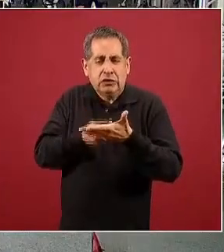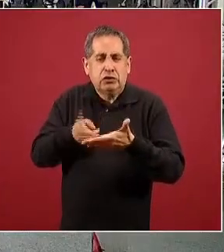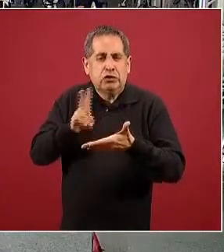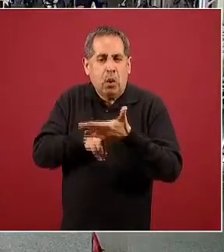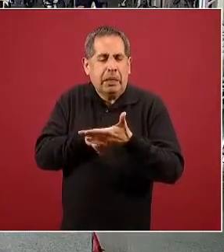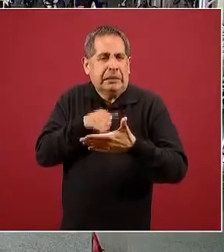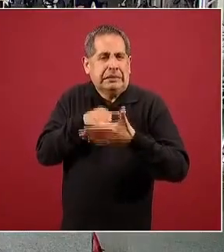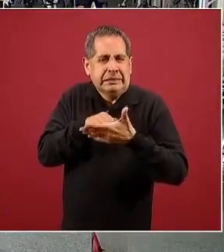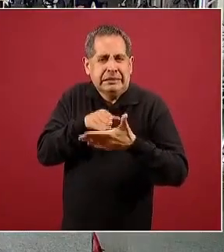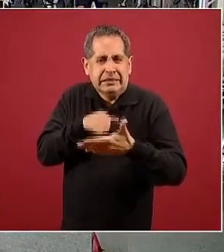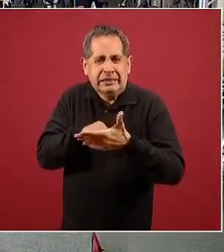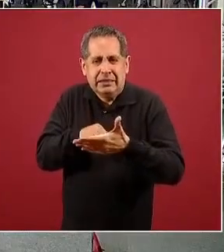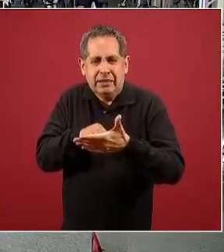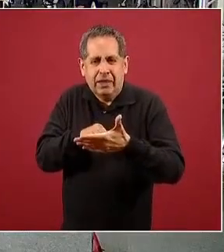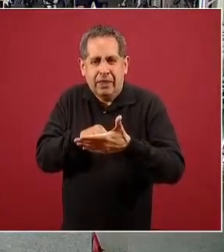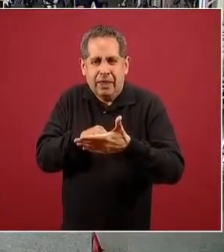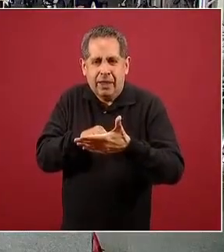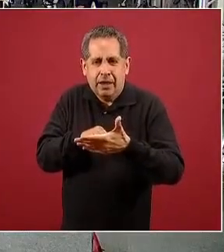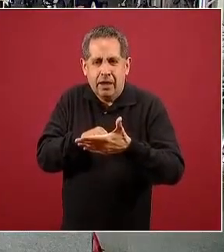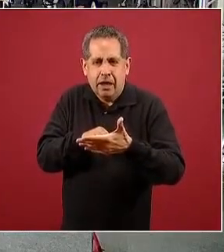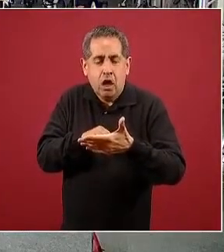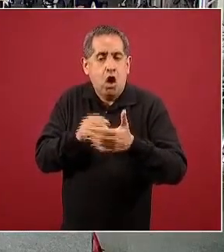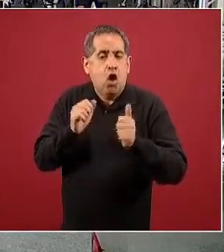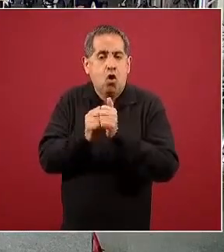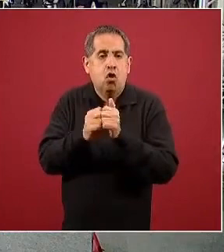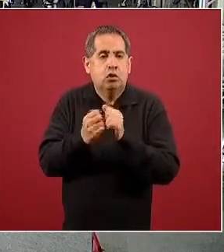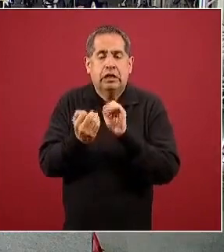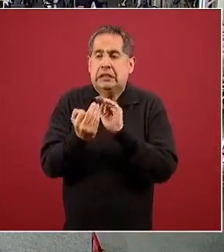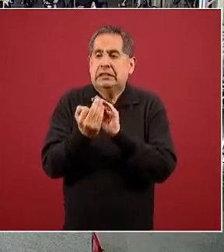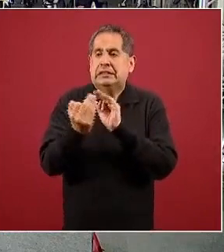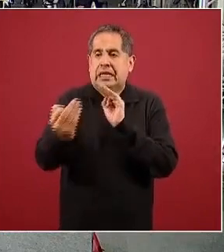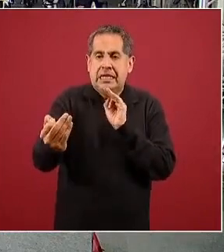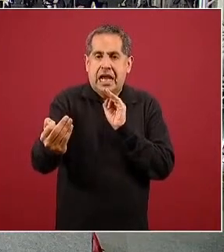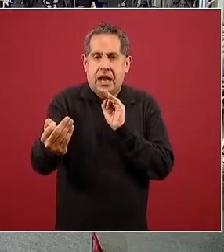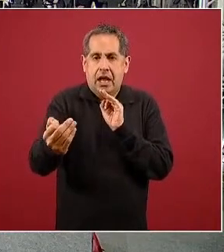extra a la barrera de la sana distancia que